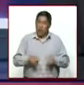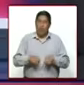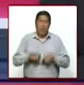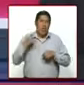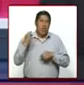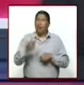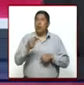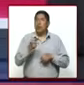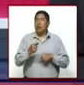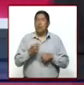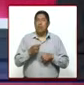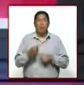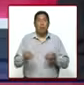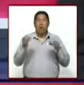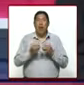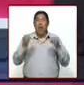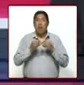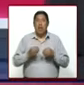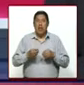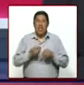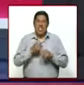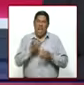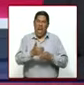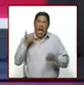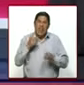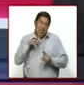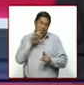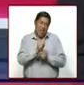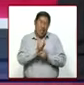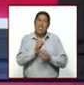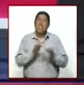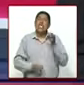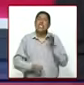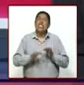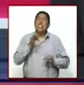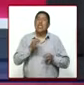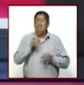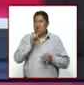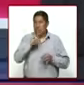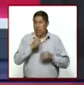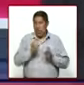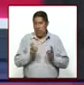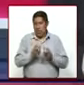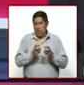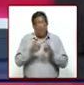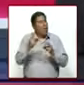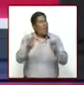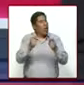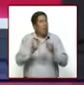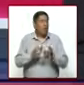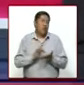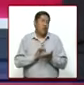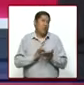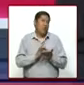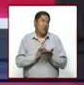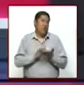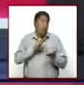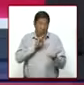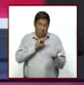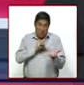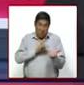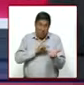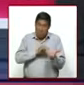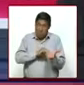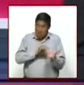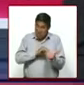diagnóstico, sino que también incrementa las tasas de detección temprana, lo que resulta esencial para el éxito del tratamiento. Médicos involucrados en el